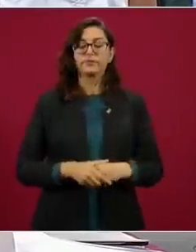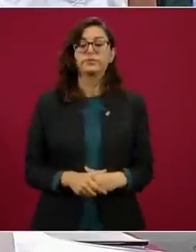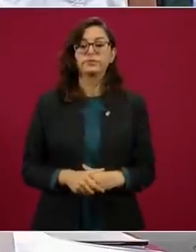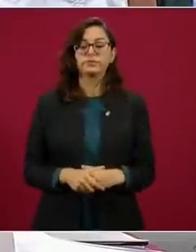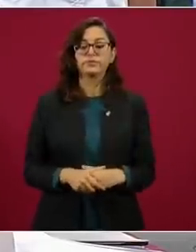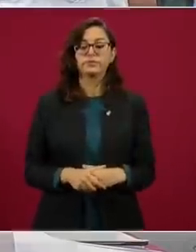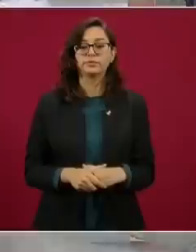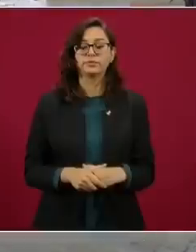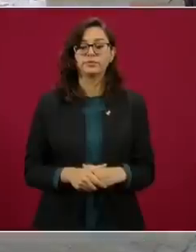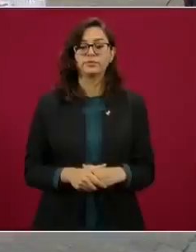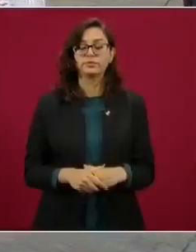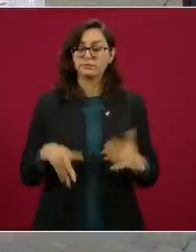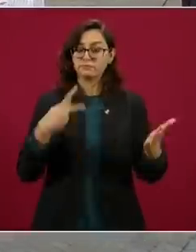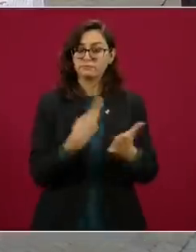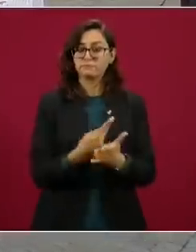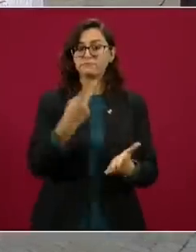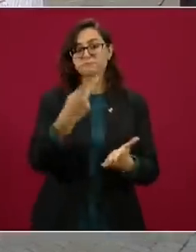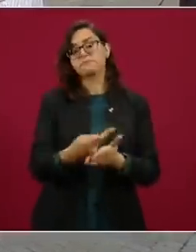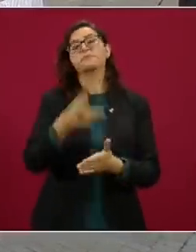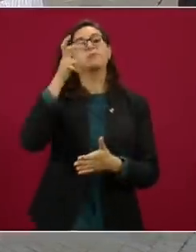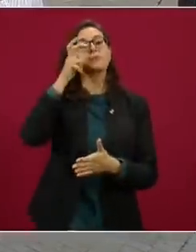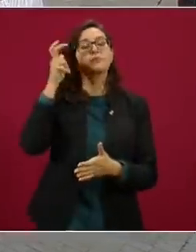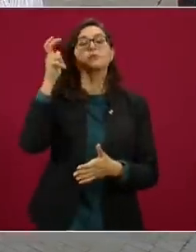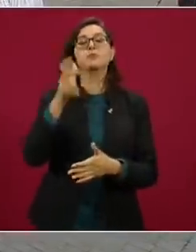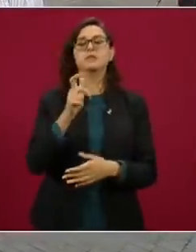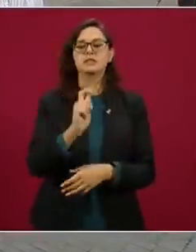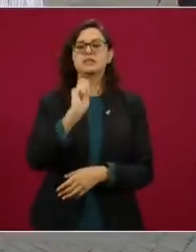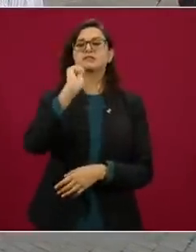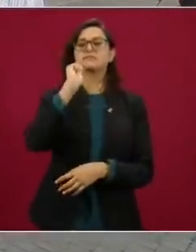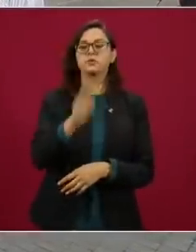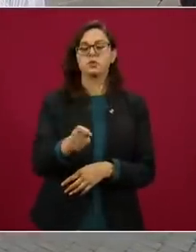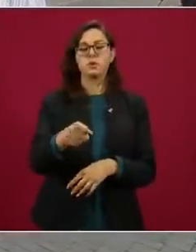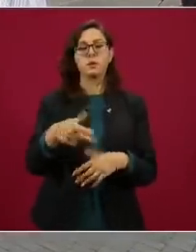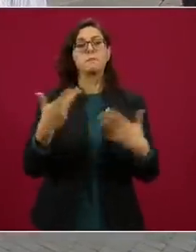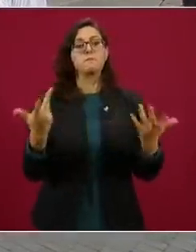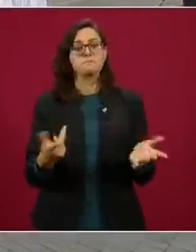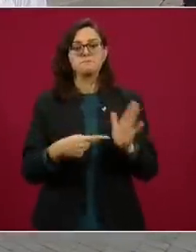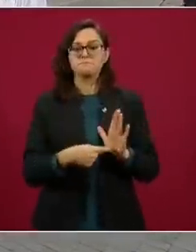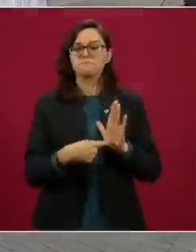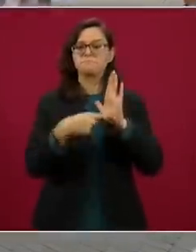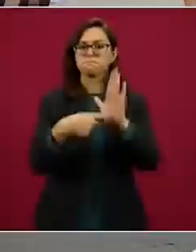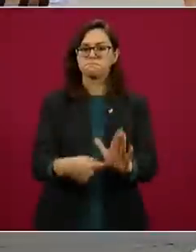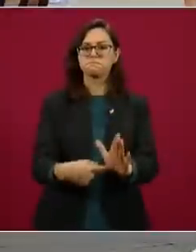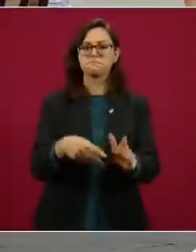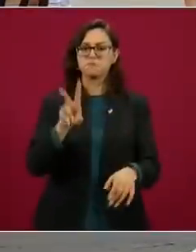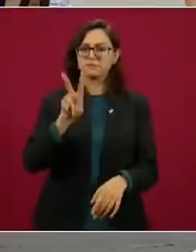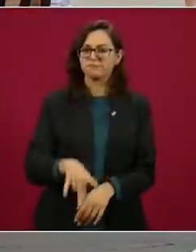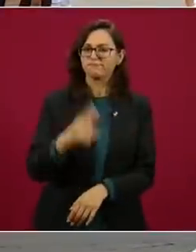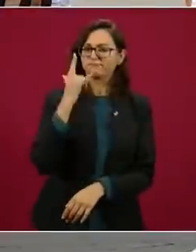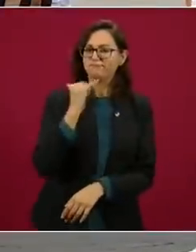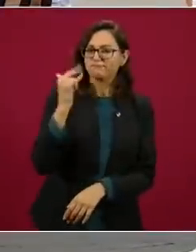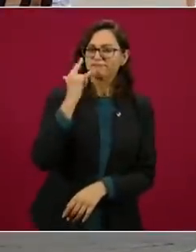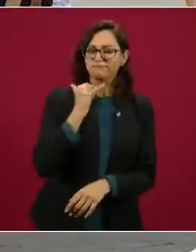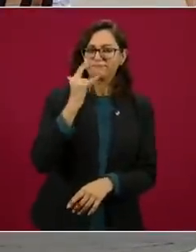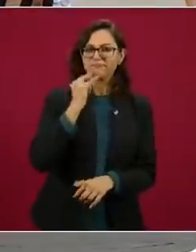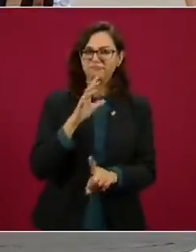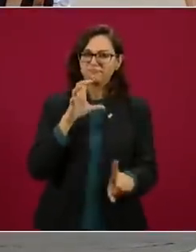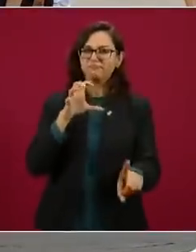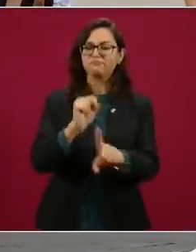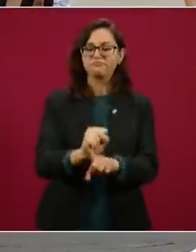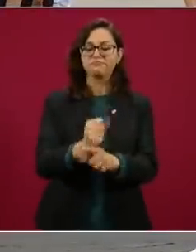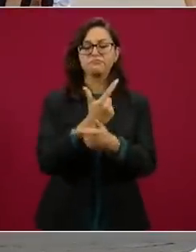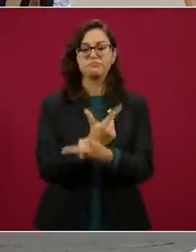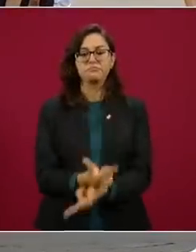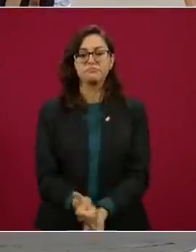condecoración miguel hidalgo es una representación alegórica de la libertad alcanzada mediante la lucha representada